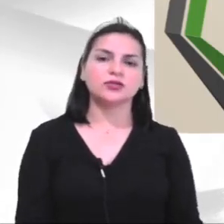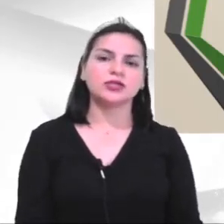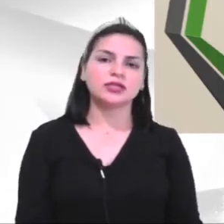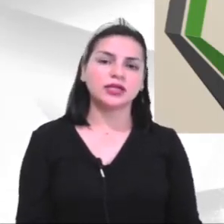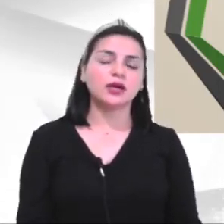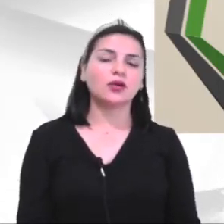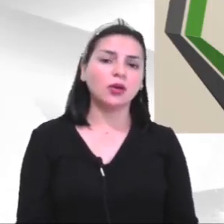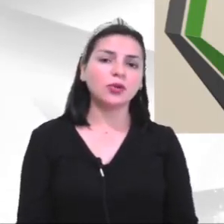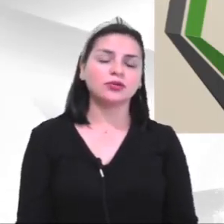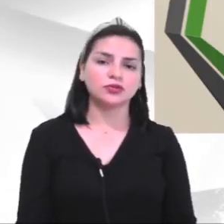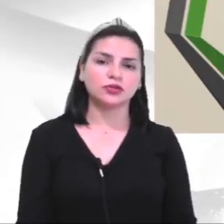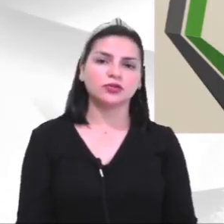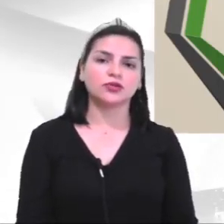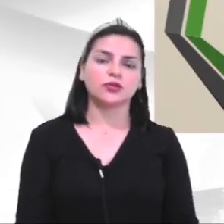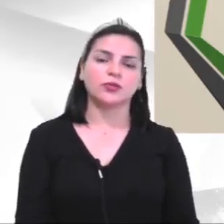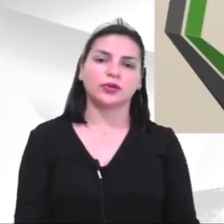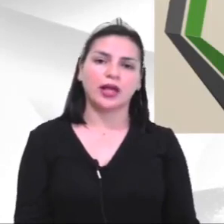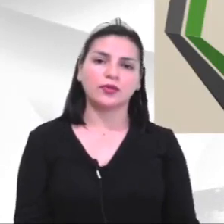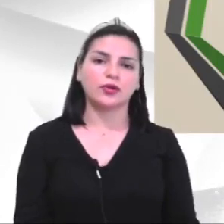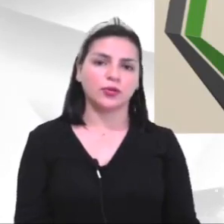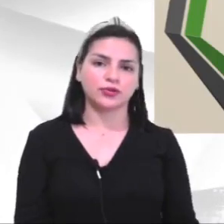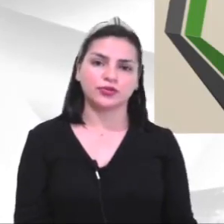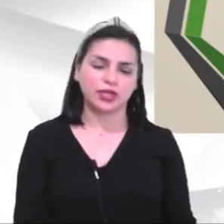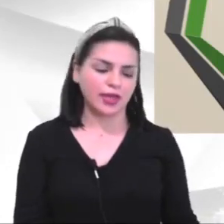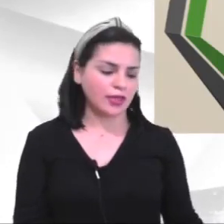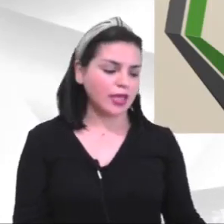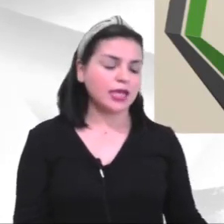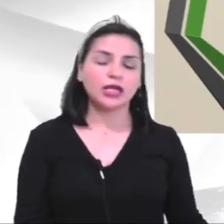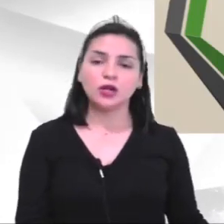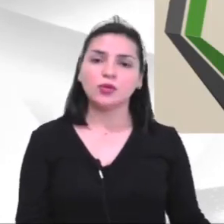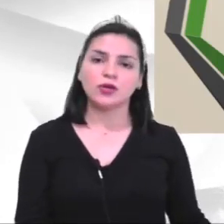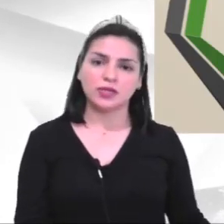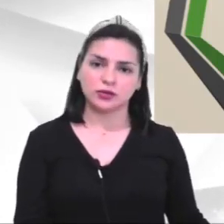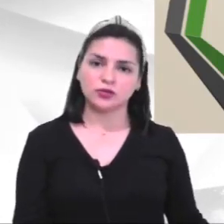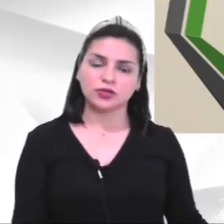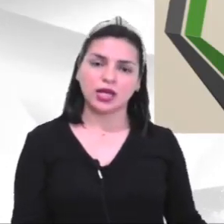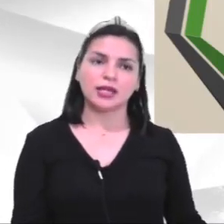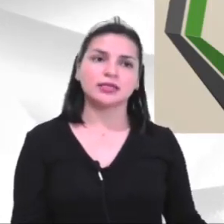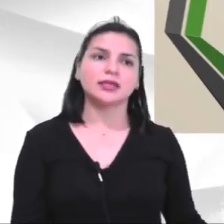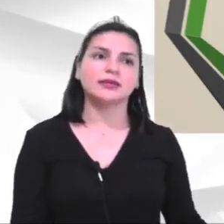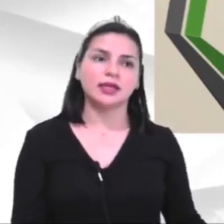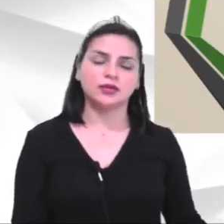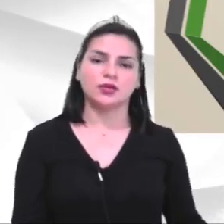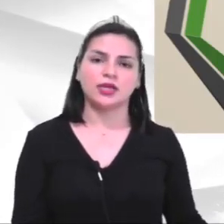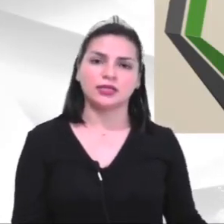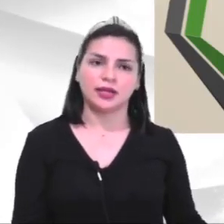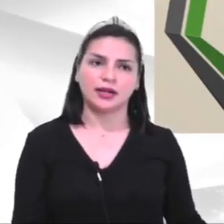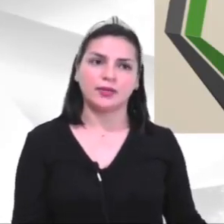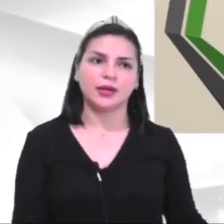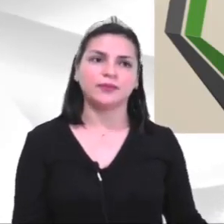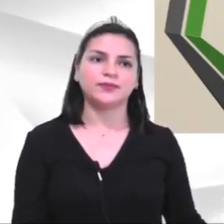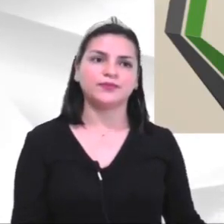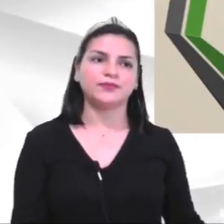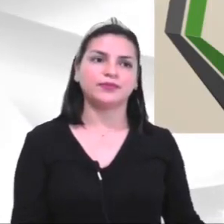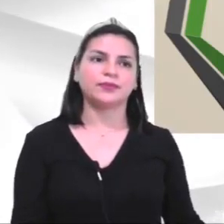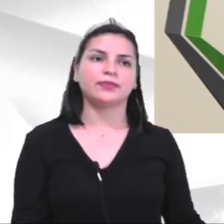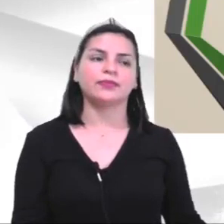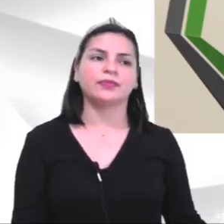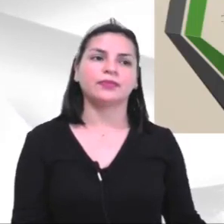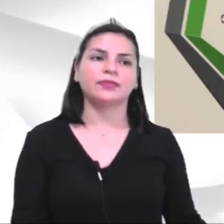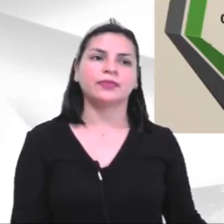sociales y nos enseña cómo nosotros nos comportamos como sociedad y los movimientos sociales dentro de esta rama.